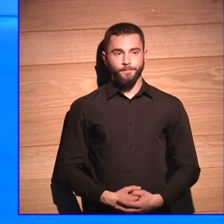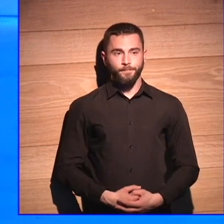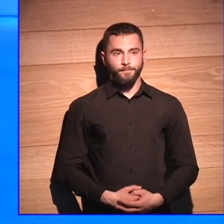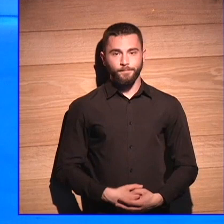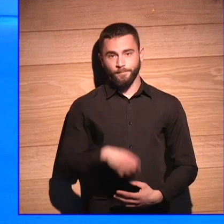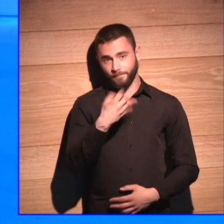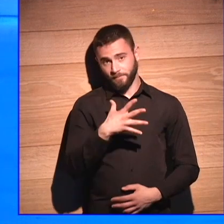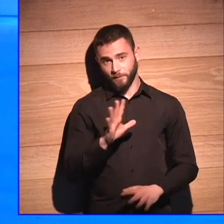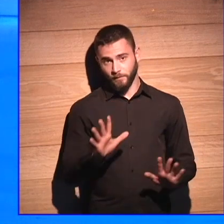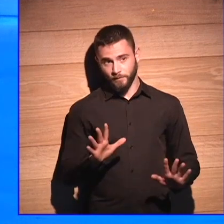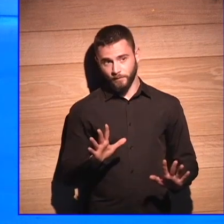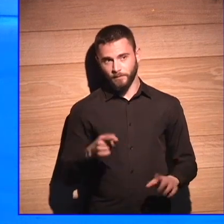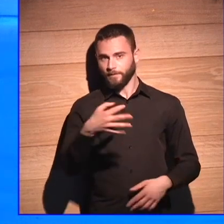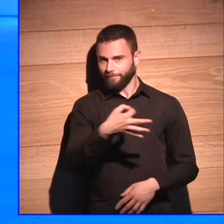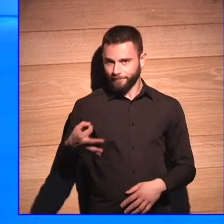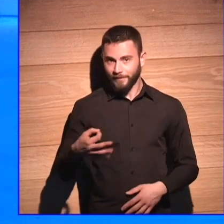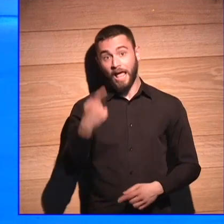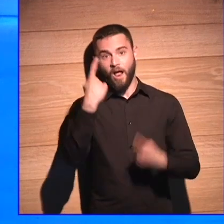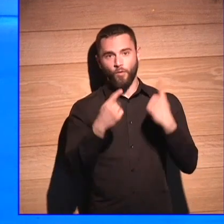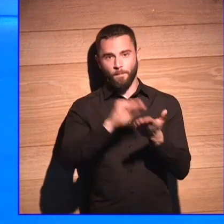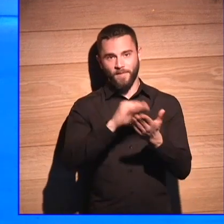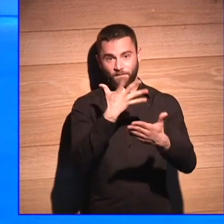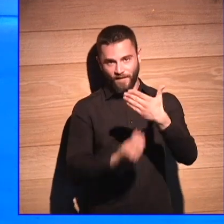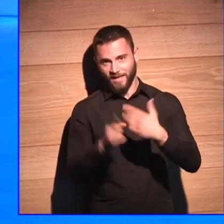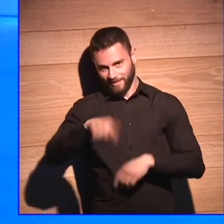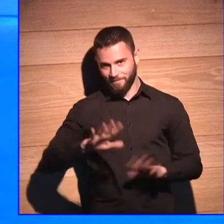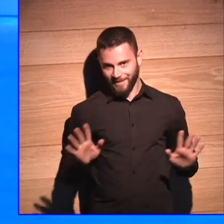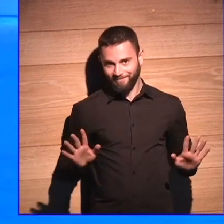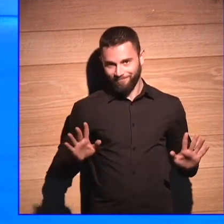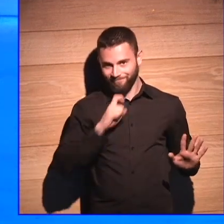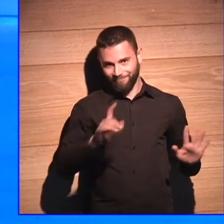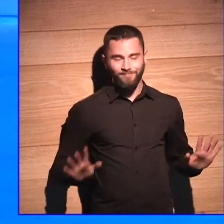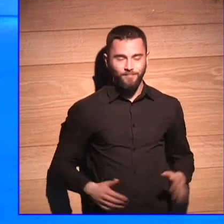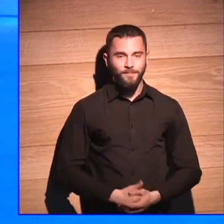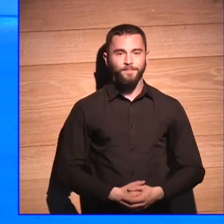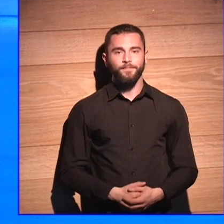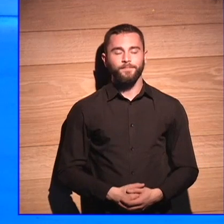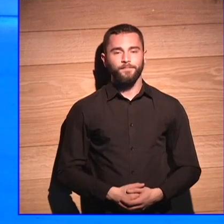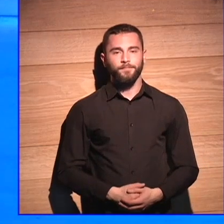Bueno, ahora exacto. A veces se equivoca también, ¿eh?